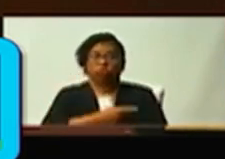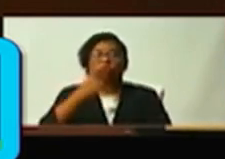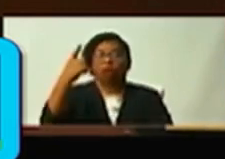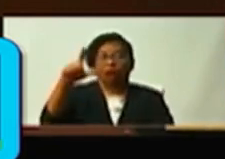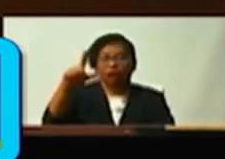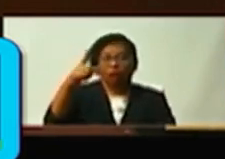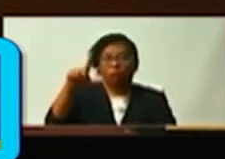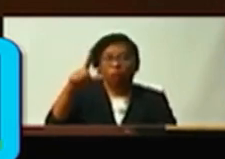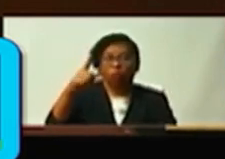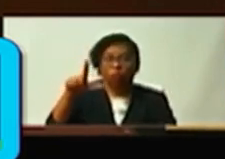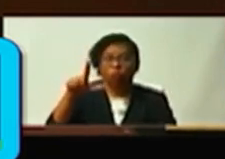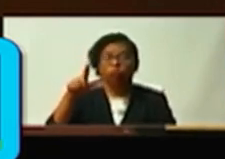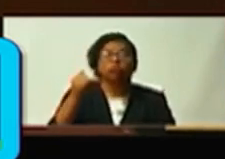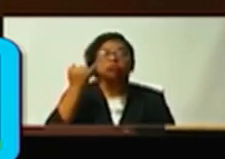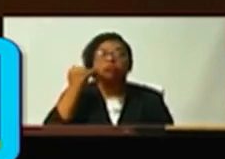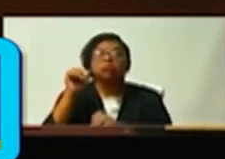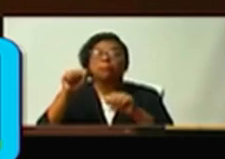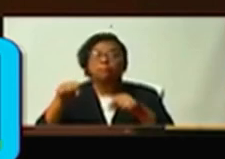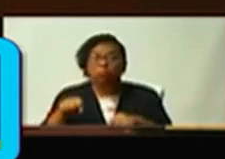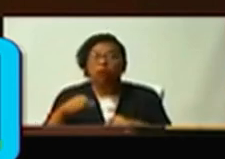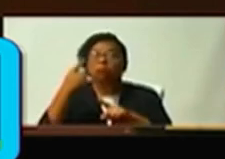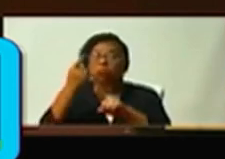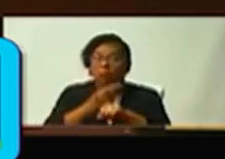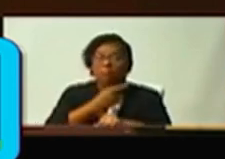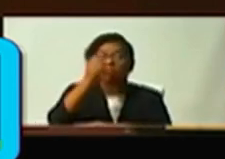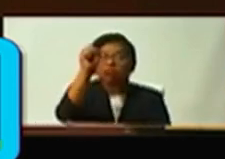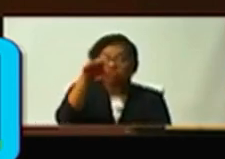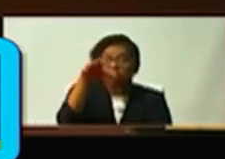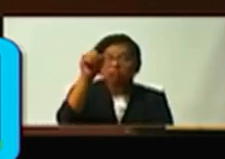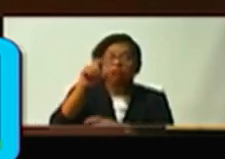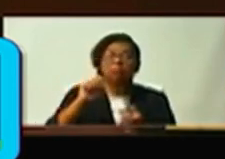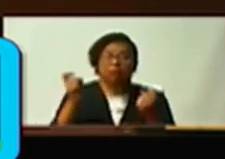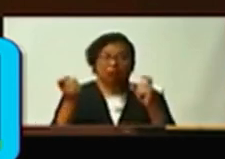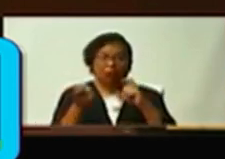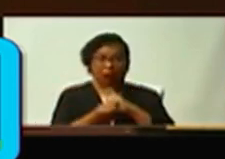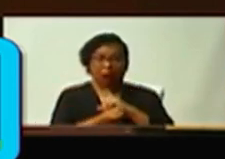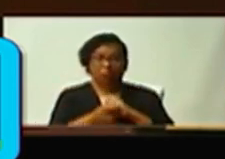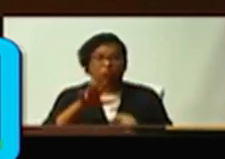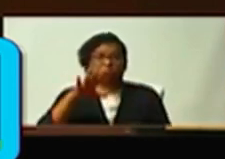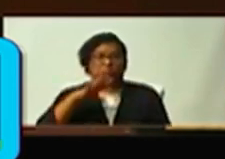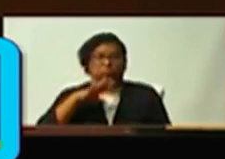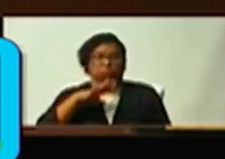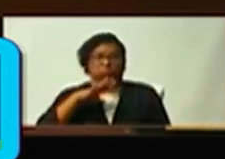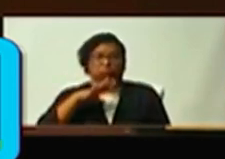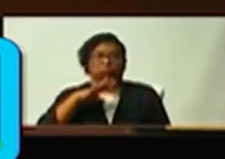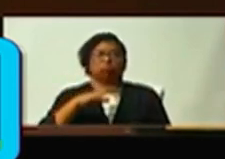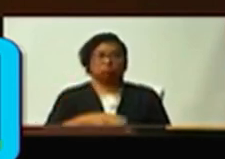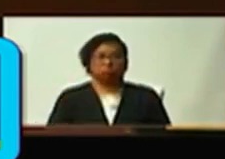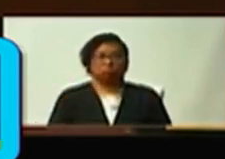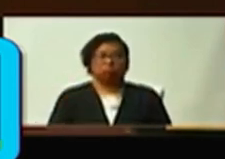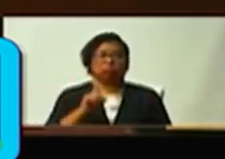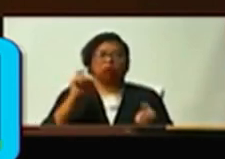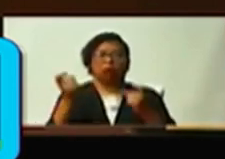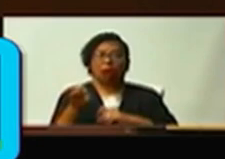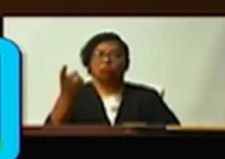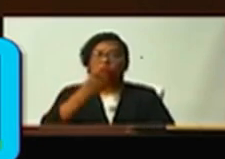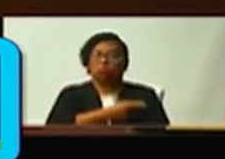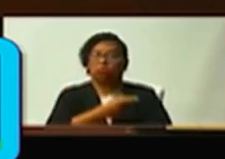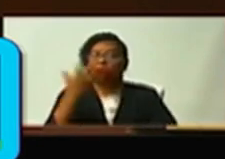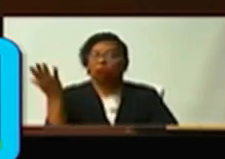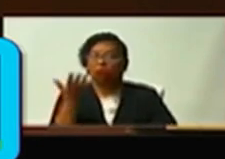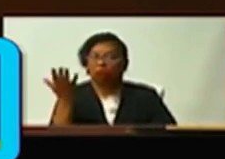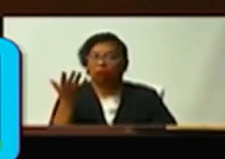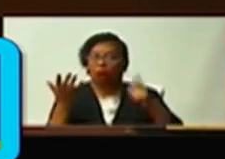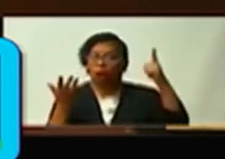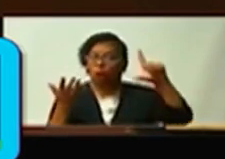tienen arraigada la costumbre de hacer la convocatoria los lunes, que si la pueden transferir